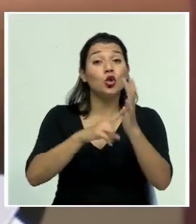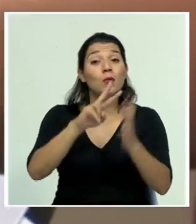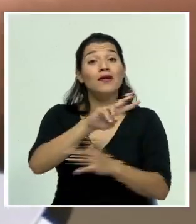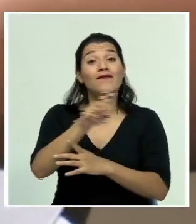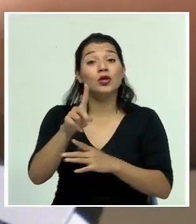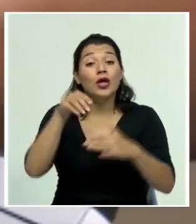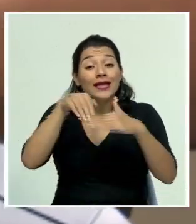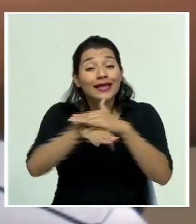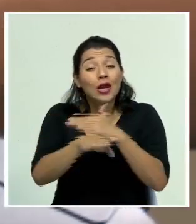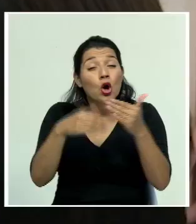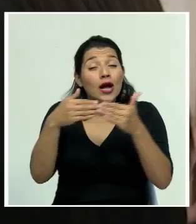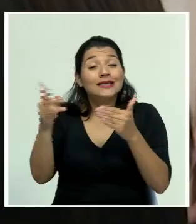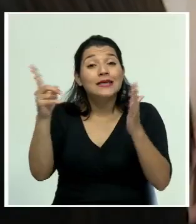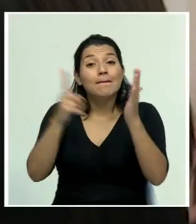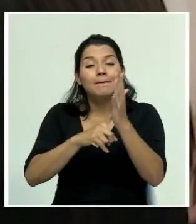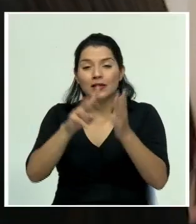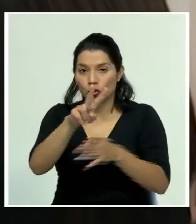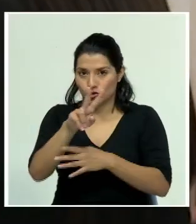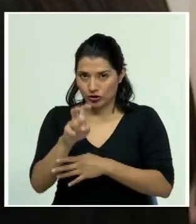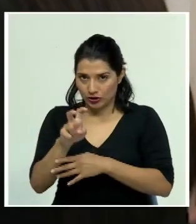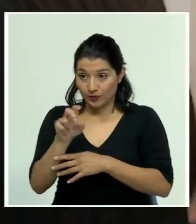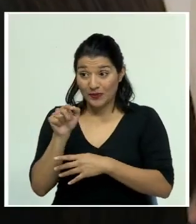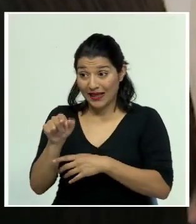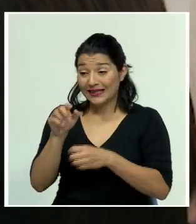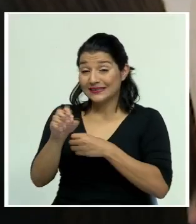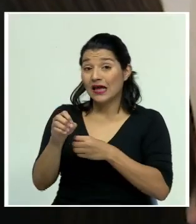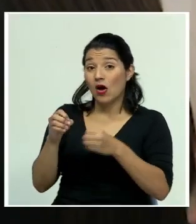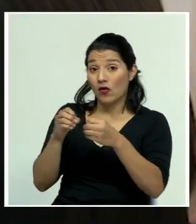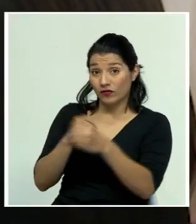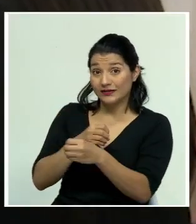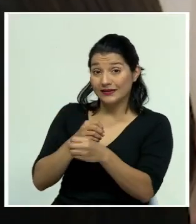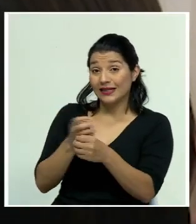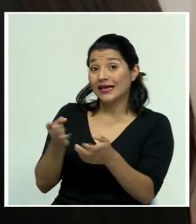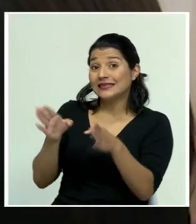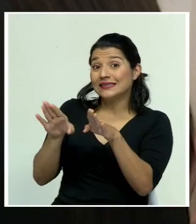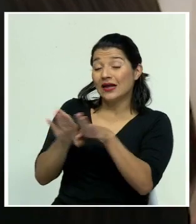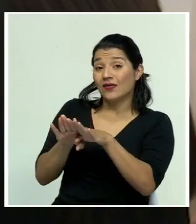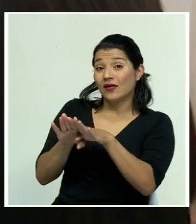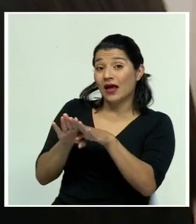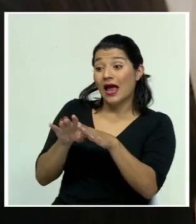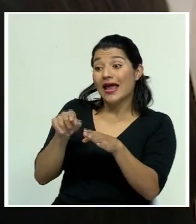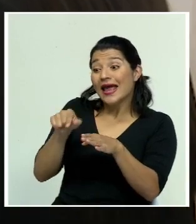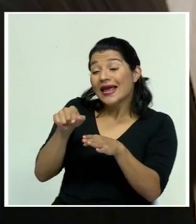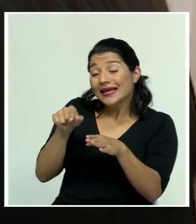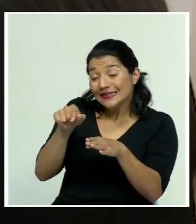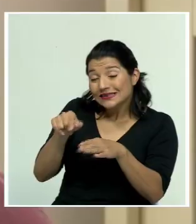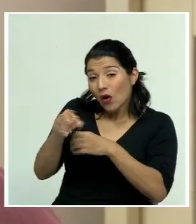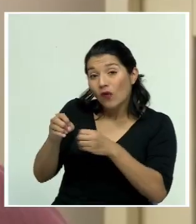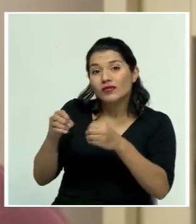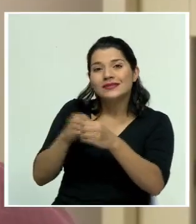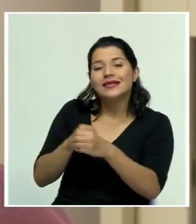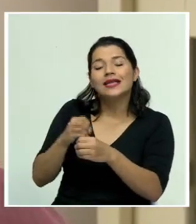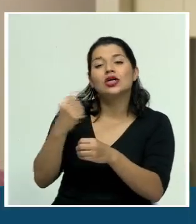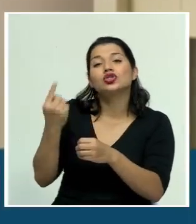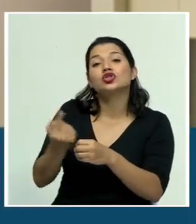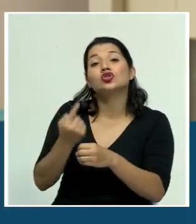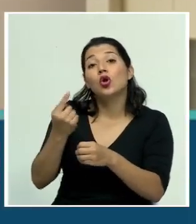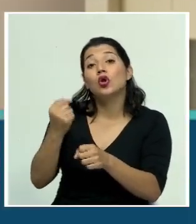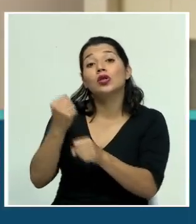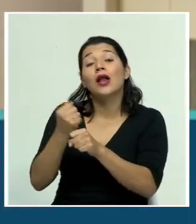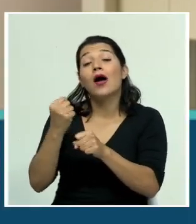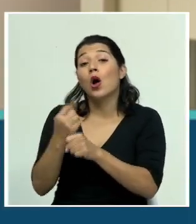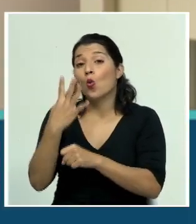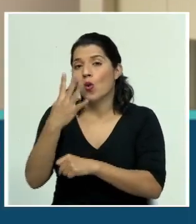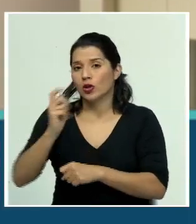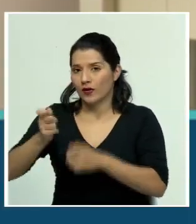casi 1.200 casos, pese a que la oficina estaba integrada en ese momento por solo 4 defensoras públicas. Esto implicaba que ese